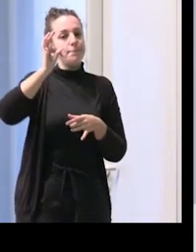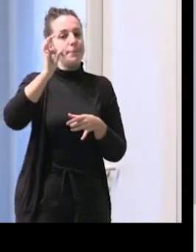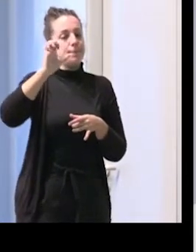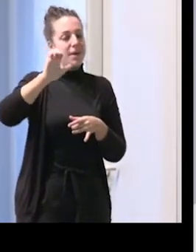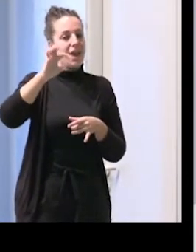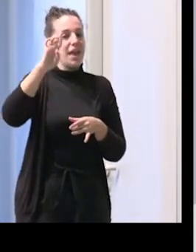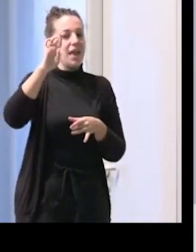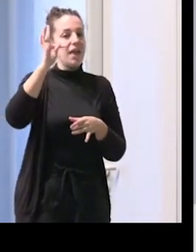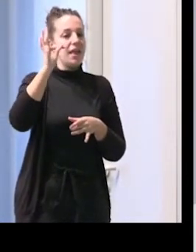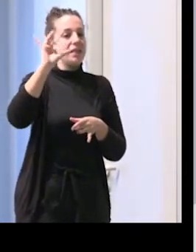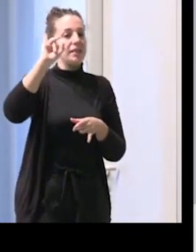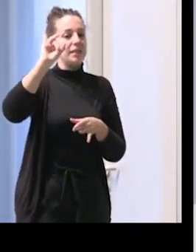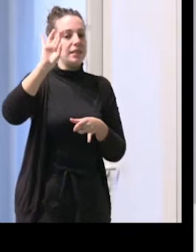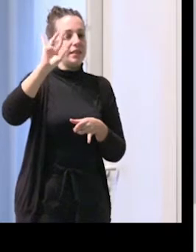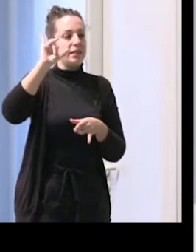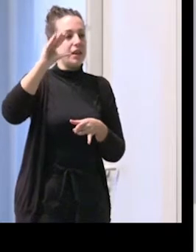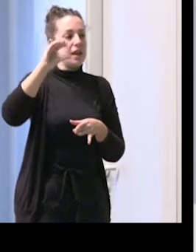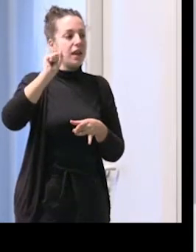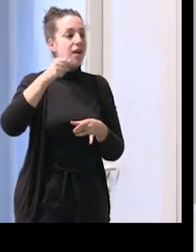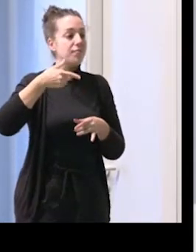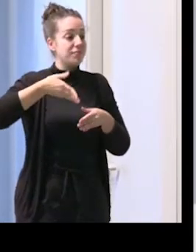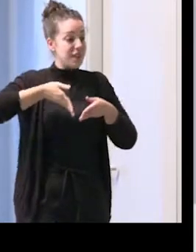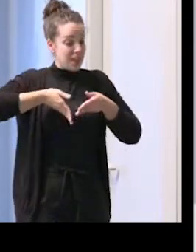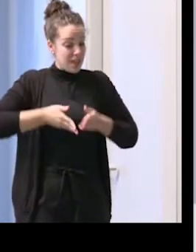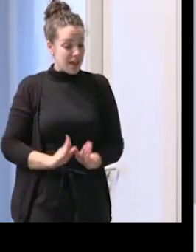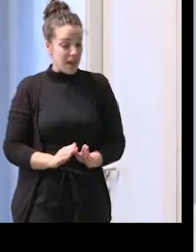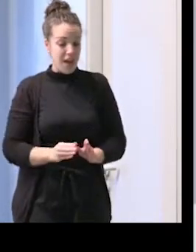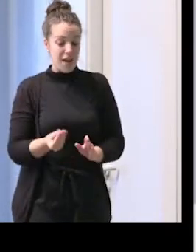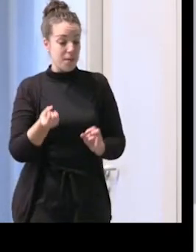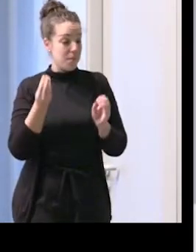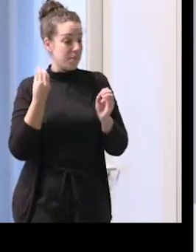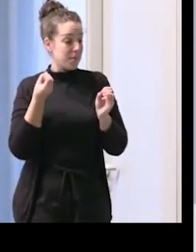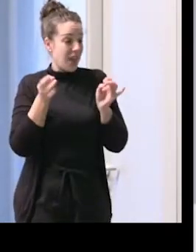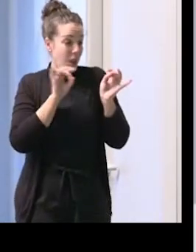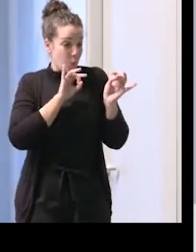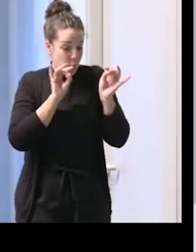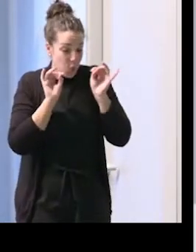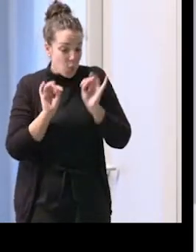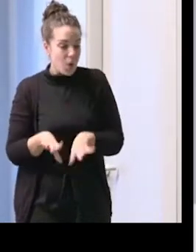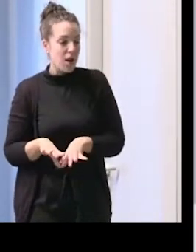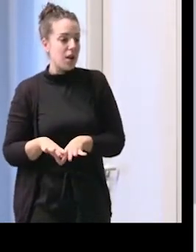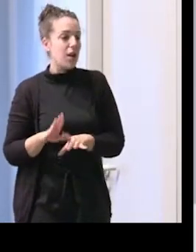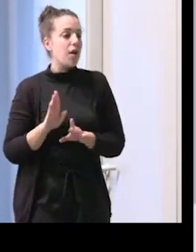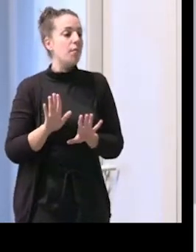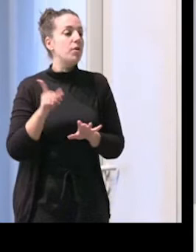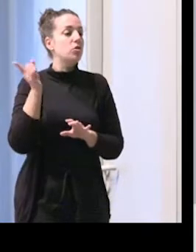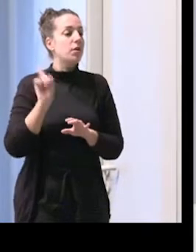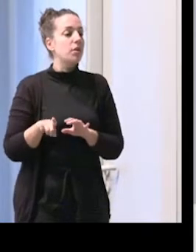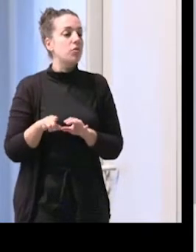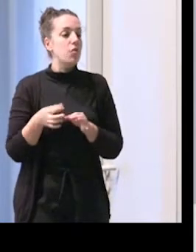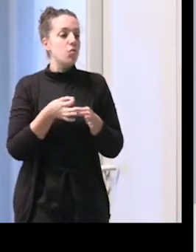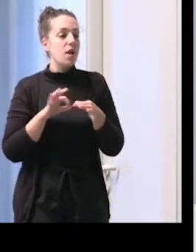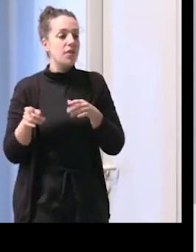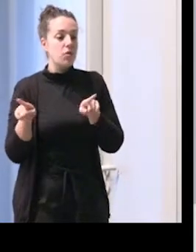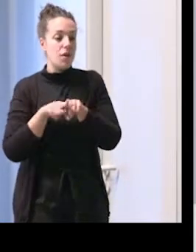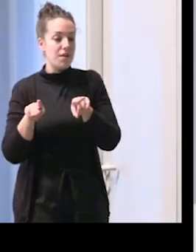oscuro que va a dar una hija idéntica a sí misma, pero también produce una célula hermana de